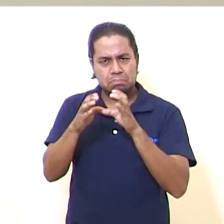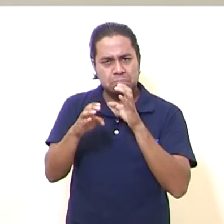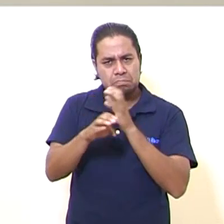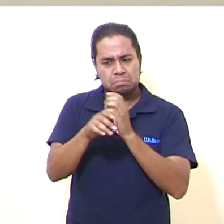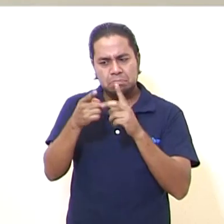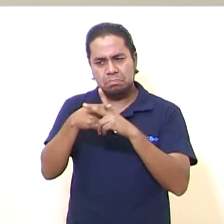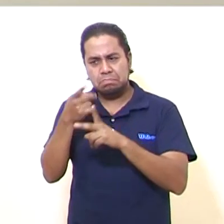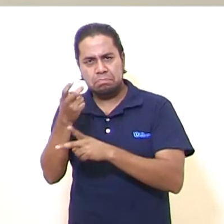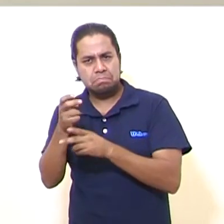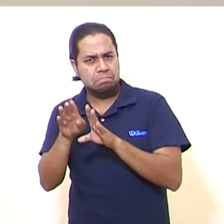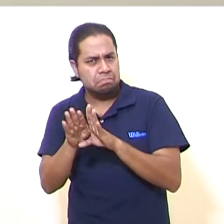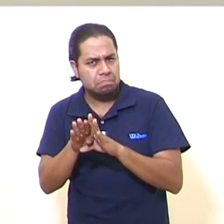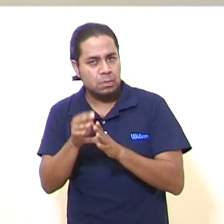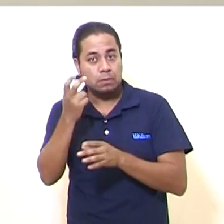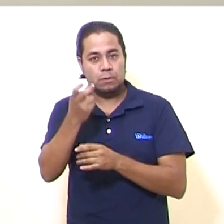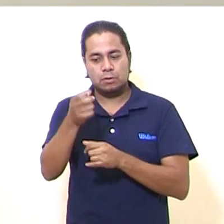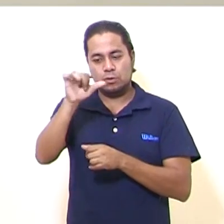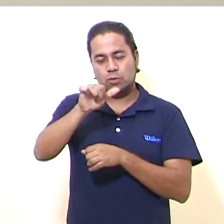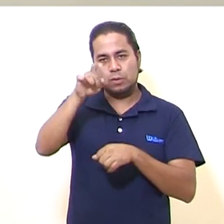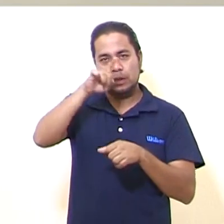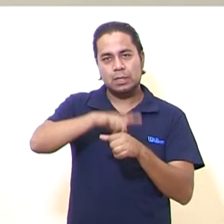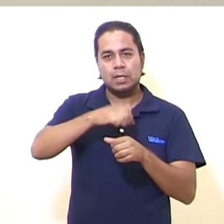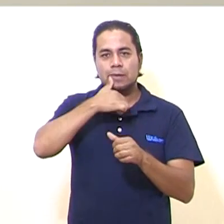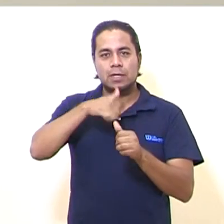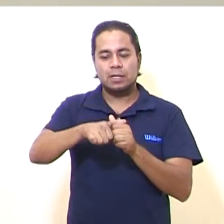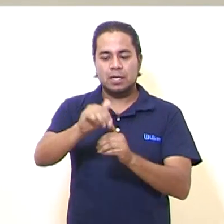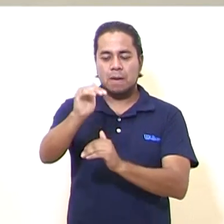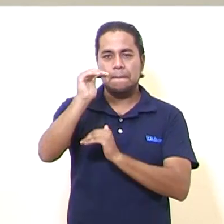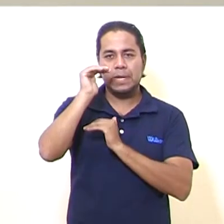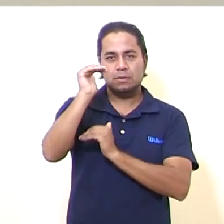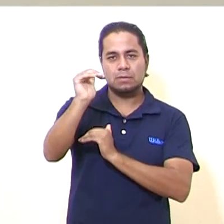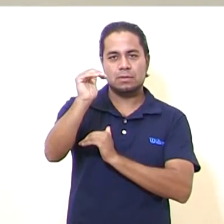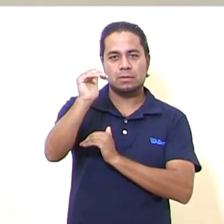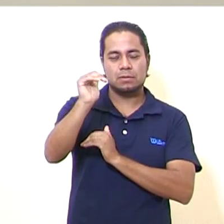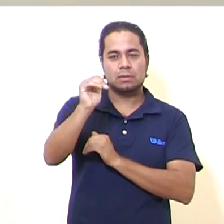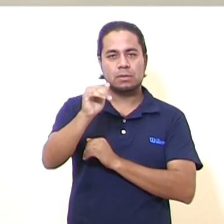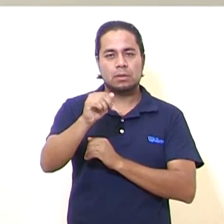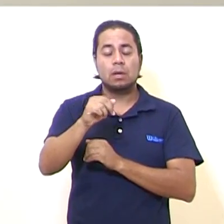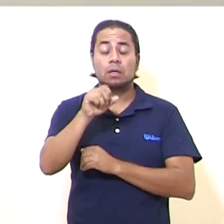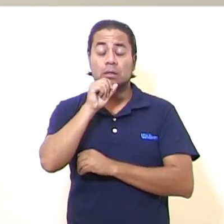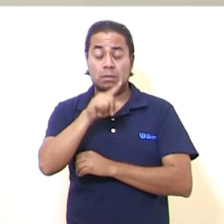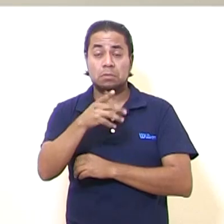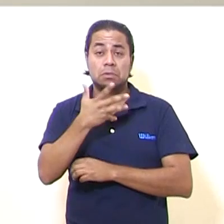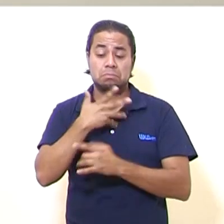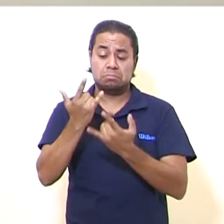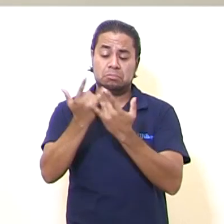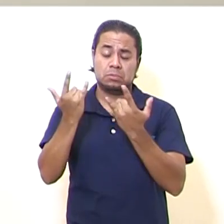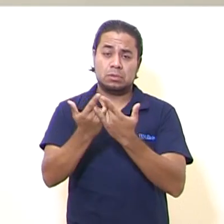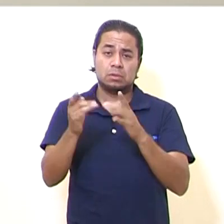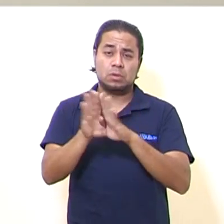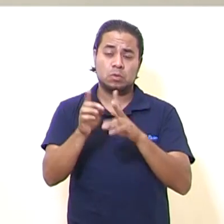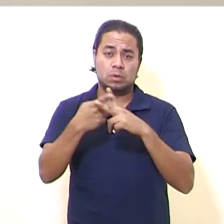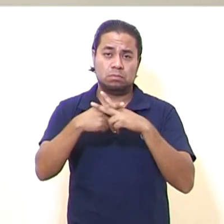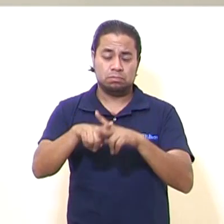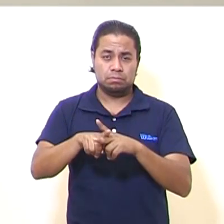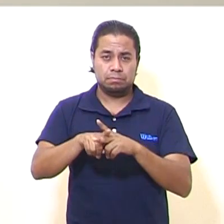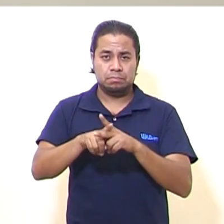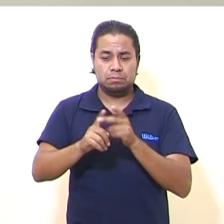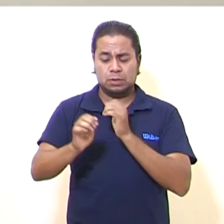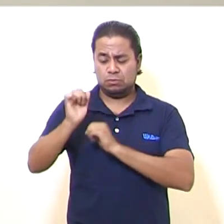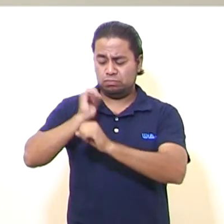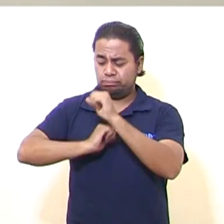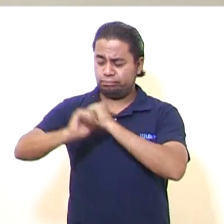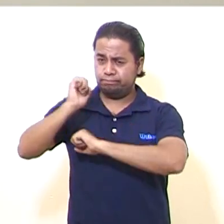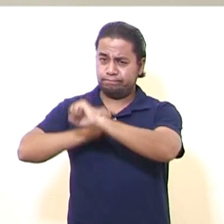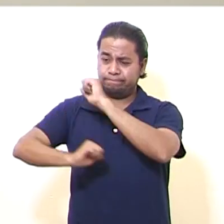de hoy son las mayúsculas. Y las mayúsculas, como todos, tienen una historia. Nos vamos a ubicar en un